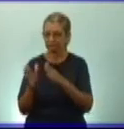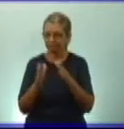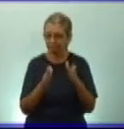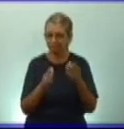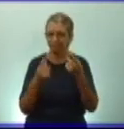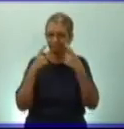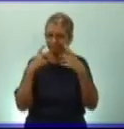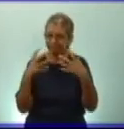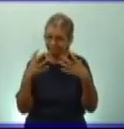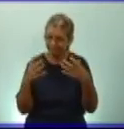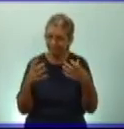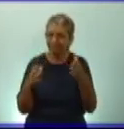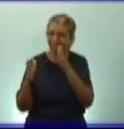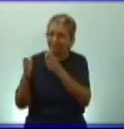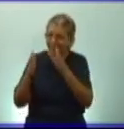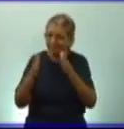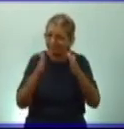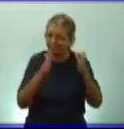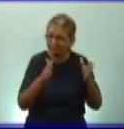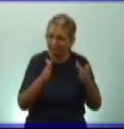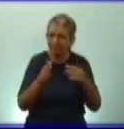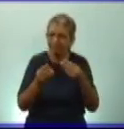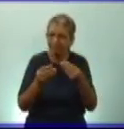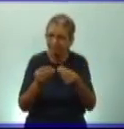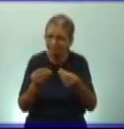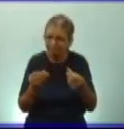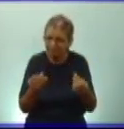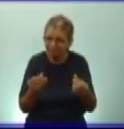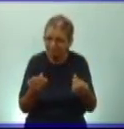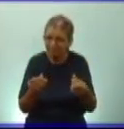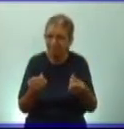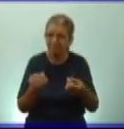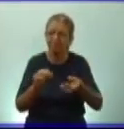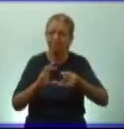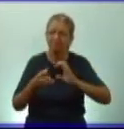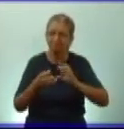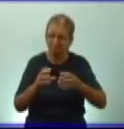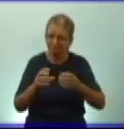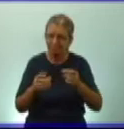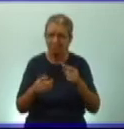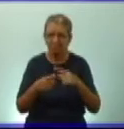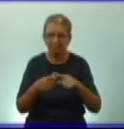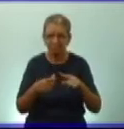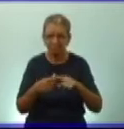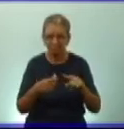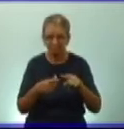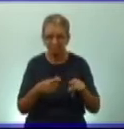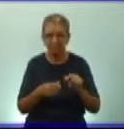la clasificación de las sustancias según el tipo de partículas que lo forman.